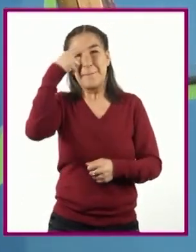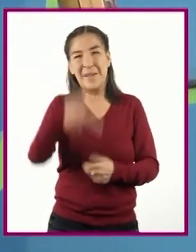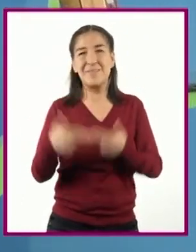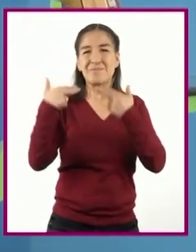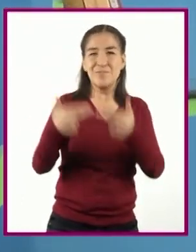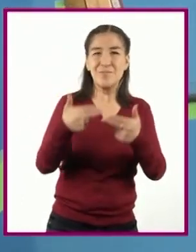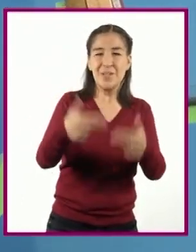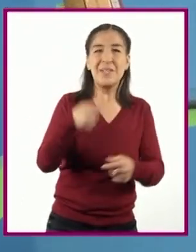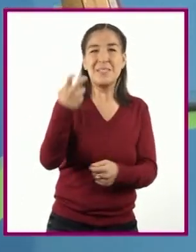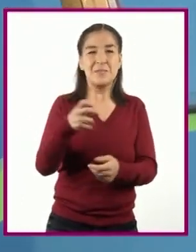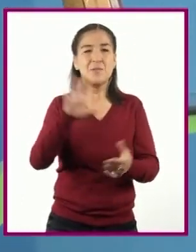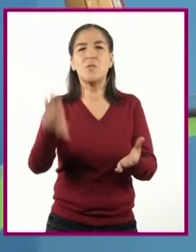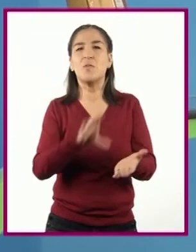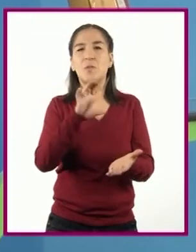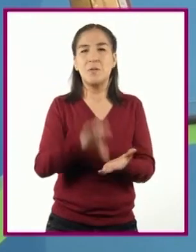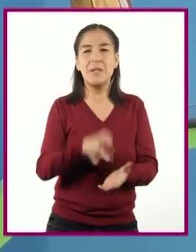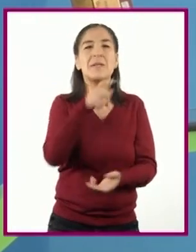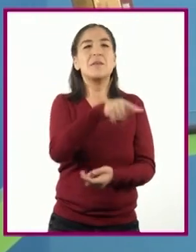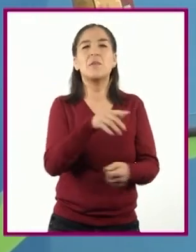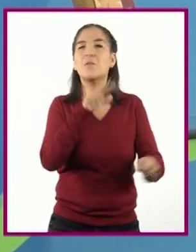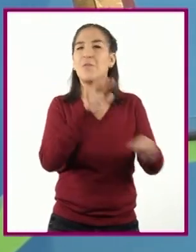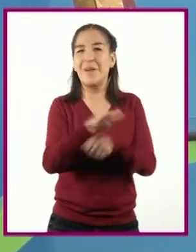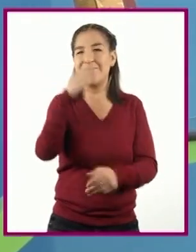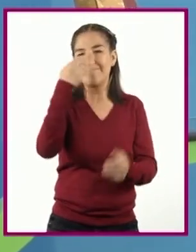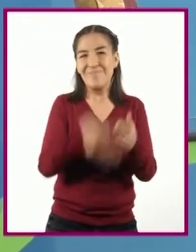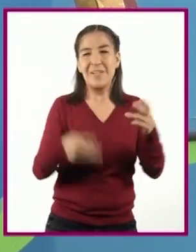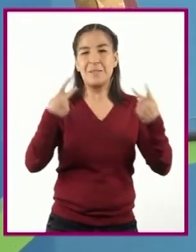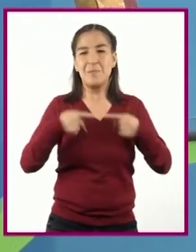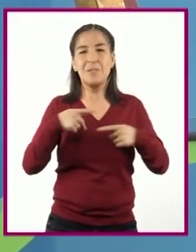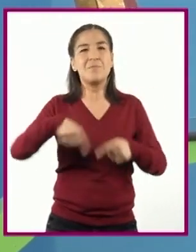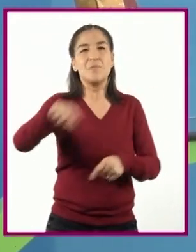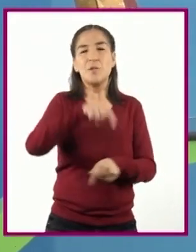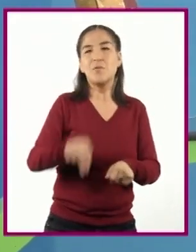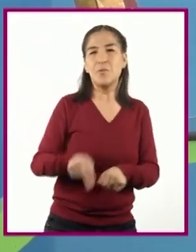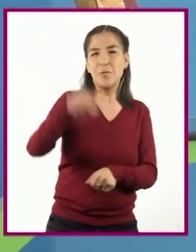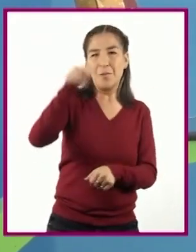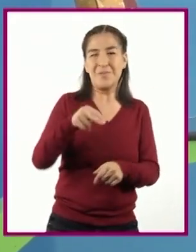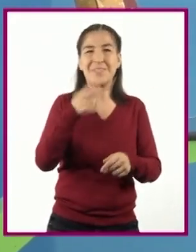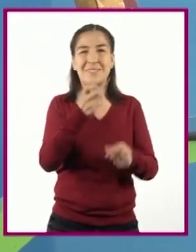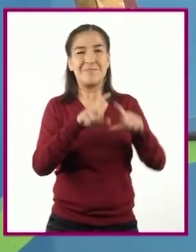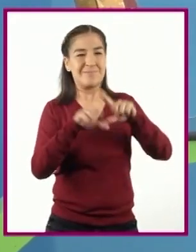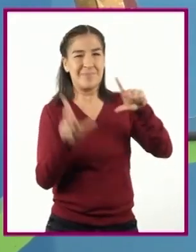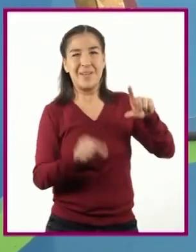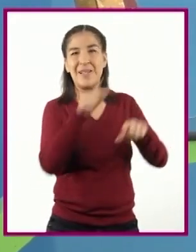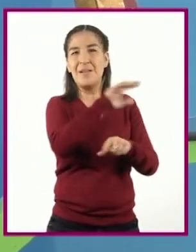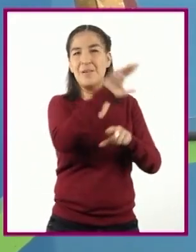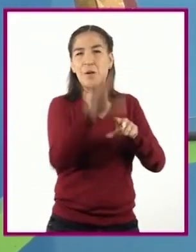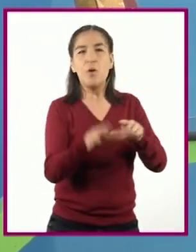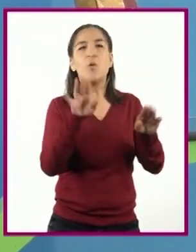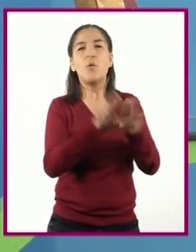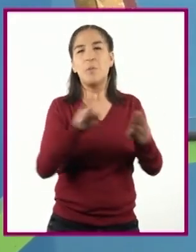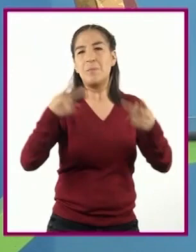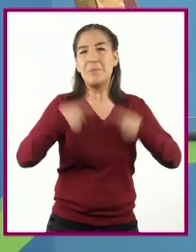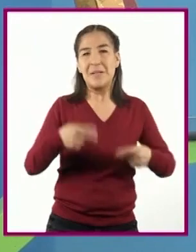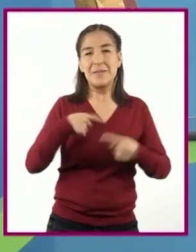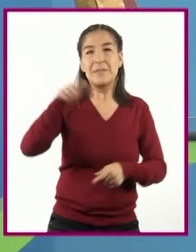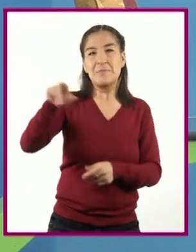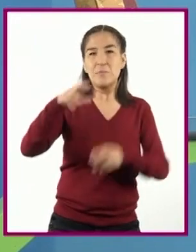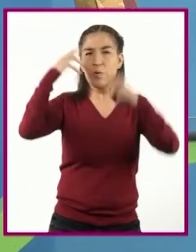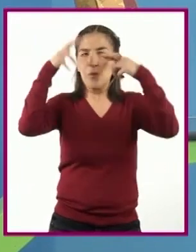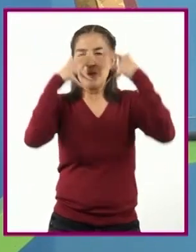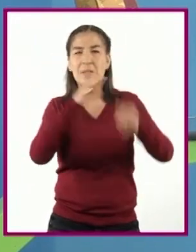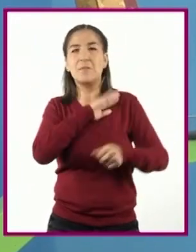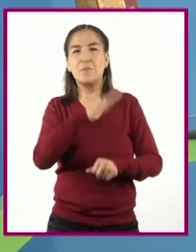de su periodo colonial estaba la falta de población en la zona norte. Tanto la corona española como los gobiernos